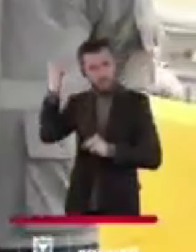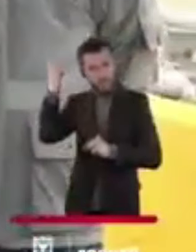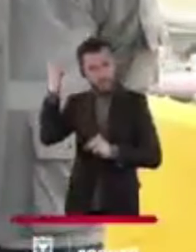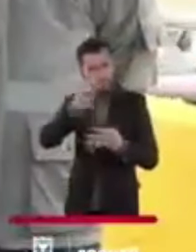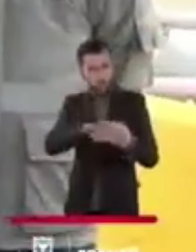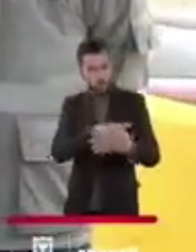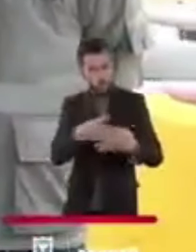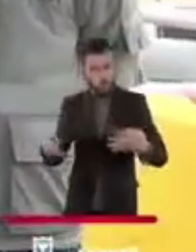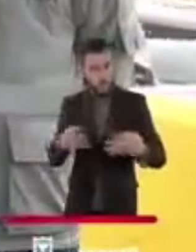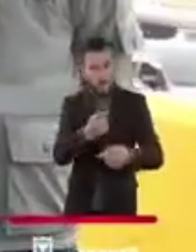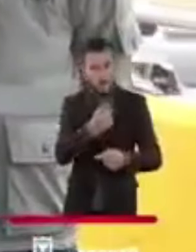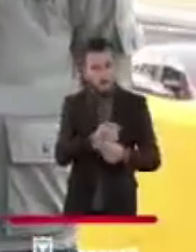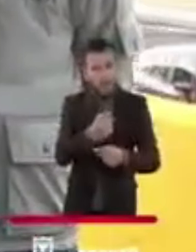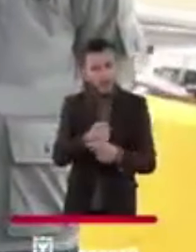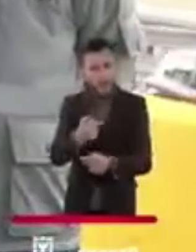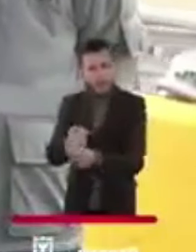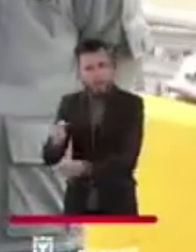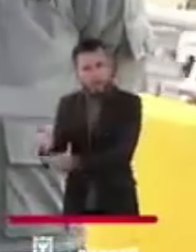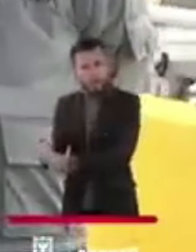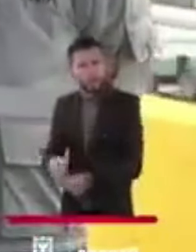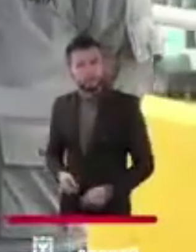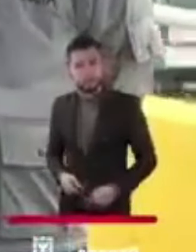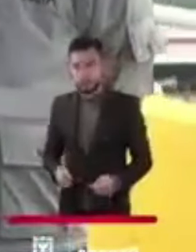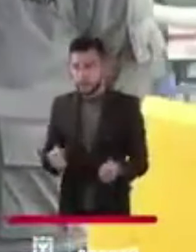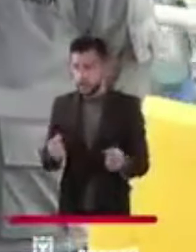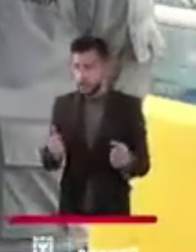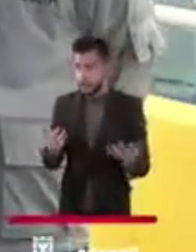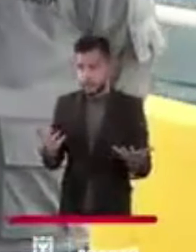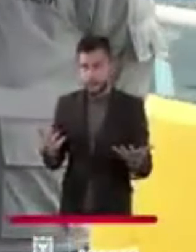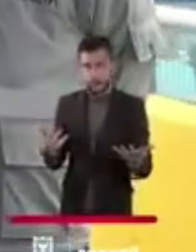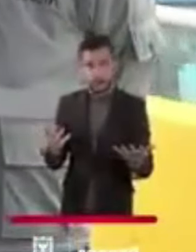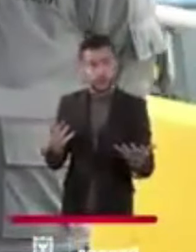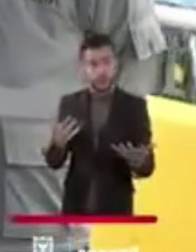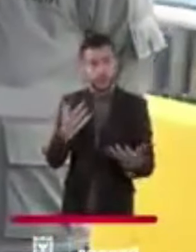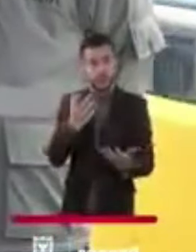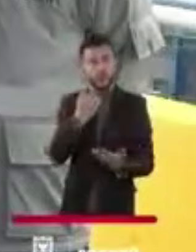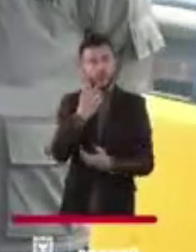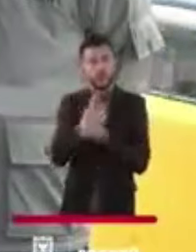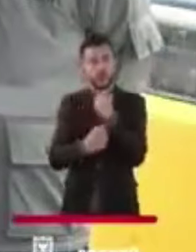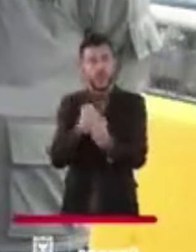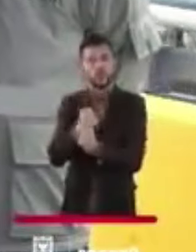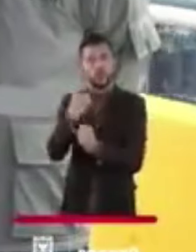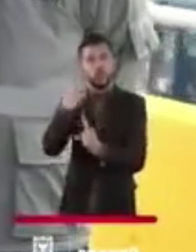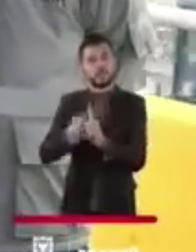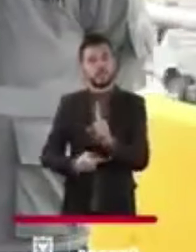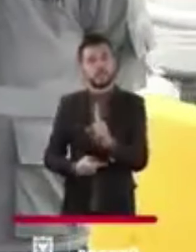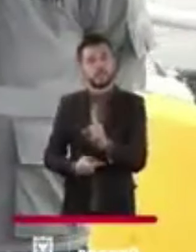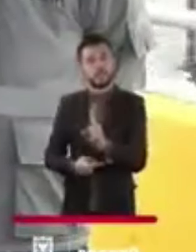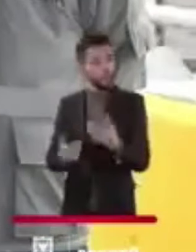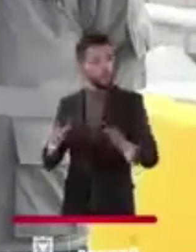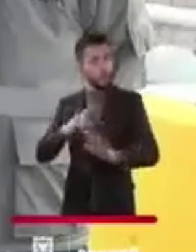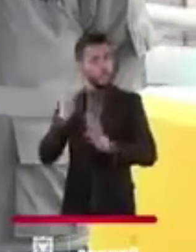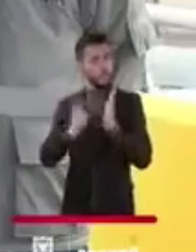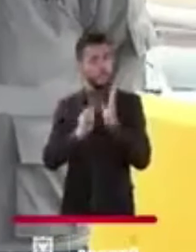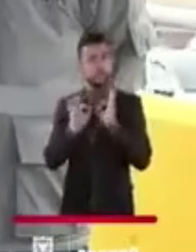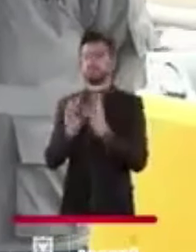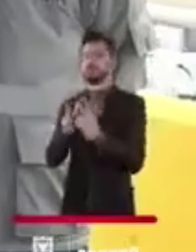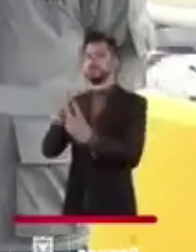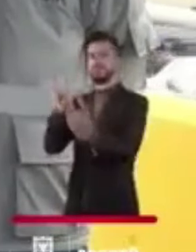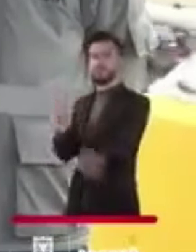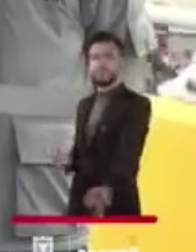avaluadas en 3.80 billones de pesos avances en la primera línea de metro hasta el 30 de abril del